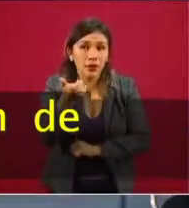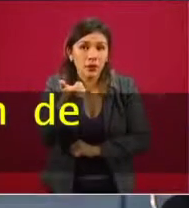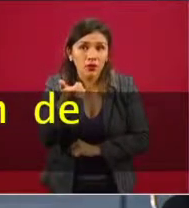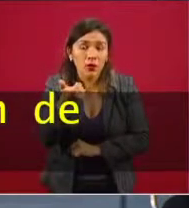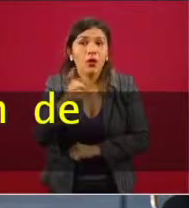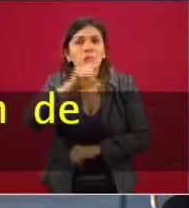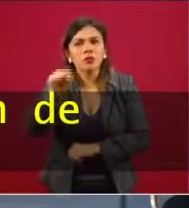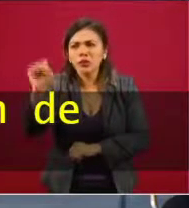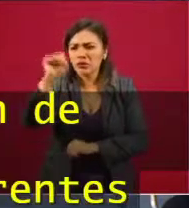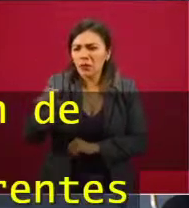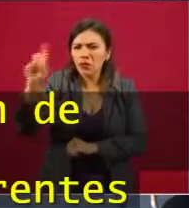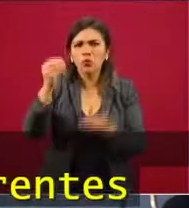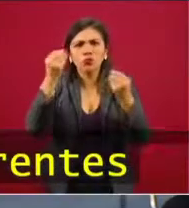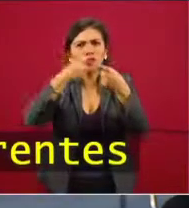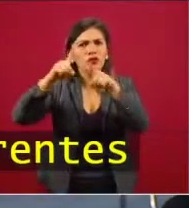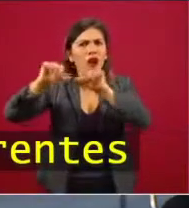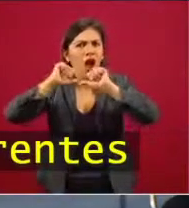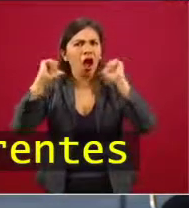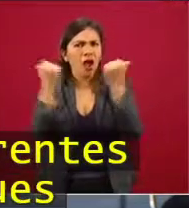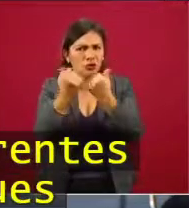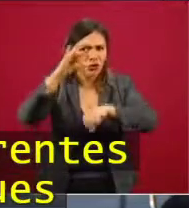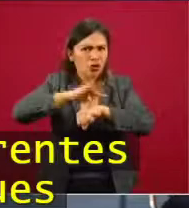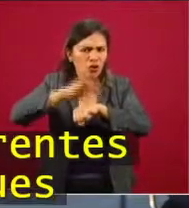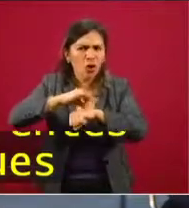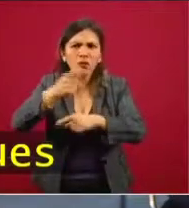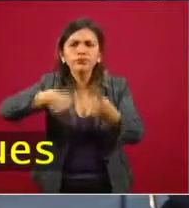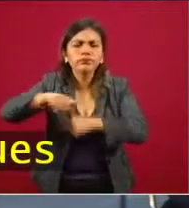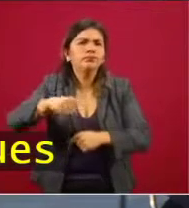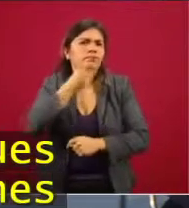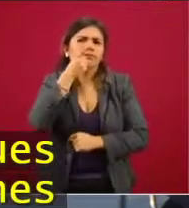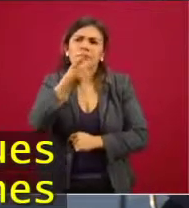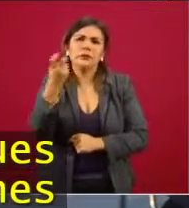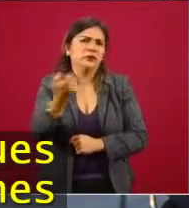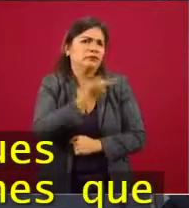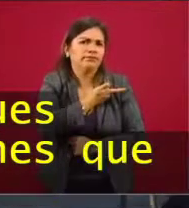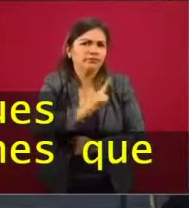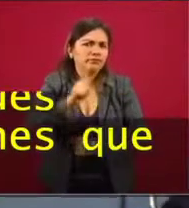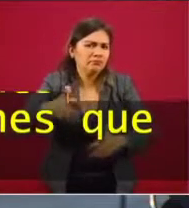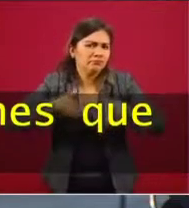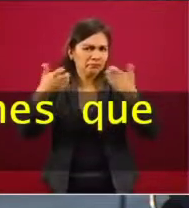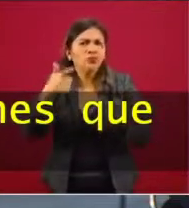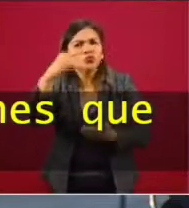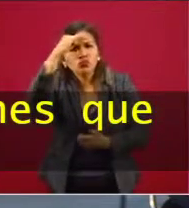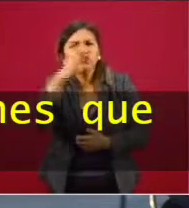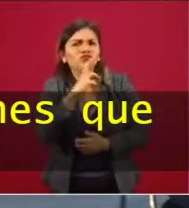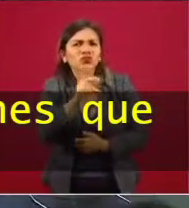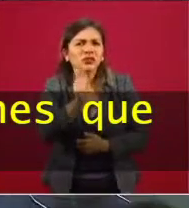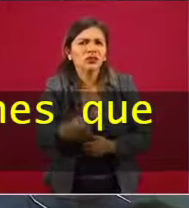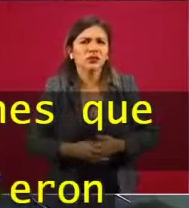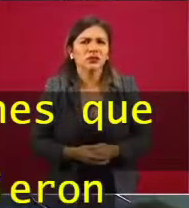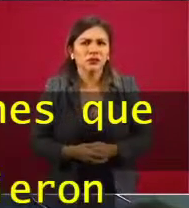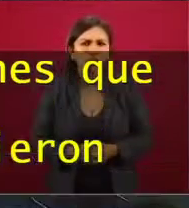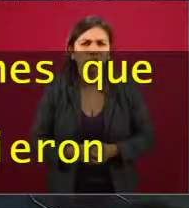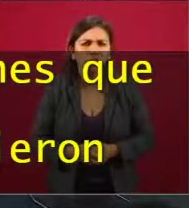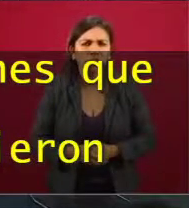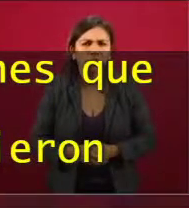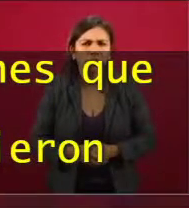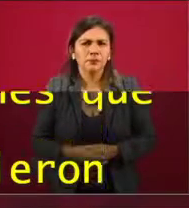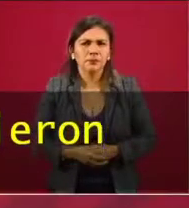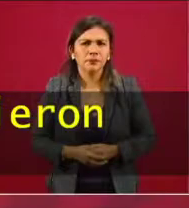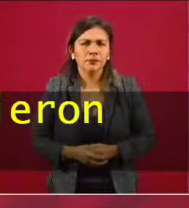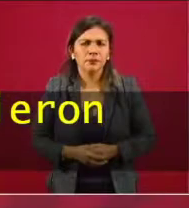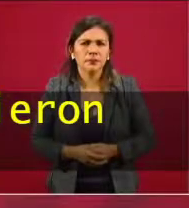semana varias asociaciones de diferentes especialidades de médicos pues lamentaron estas declaraciones. ¿Qué le responde? Sí, pero no. No, si lo entendieron así,